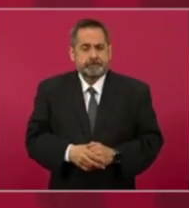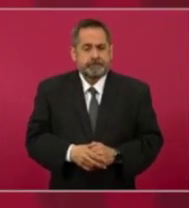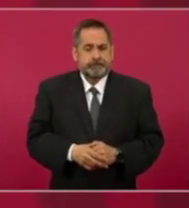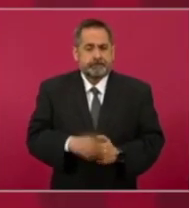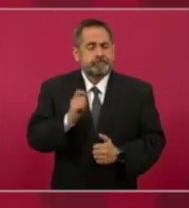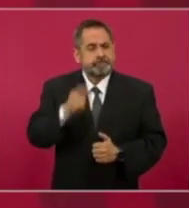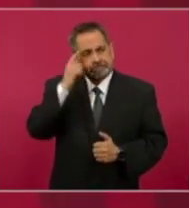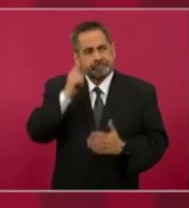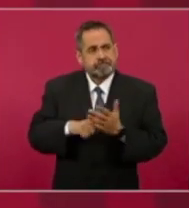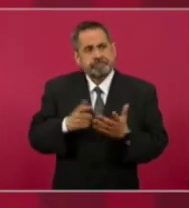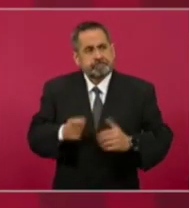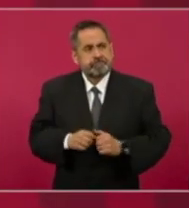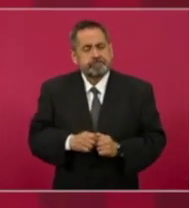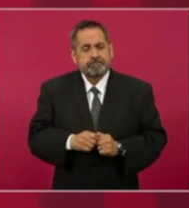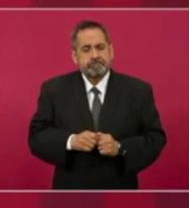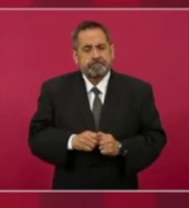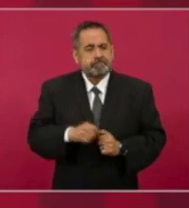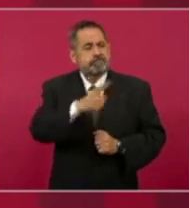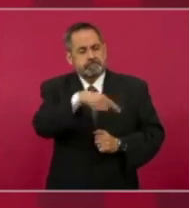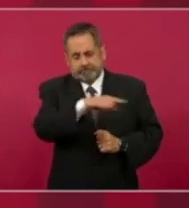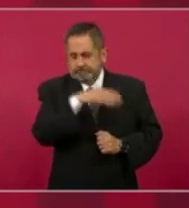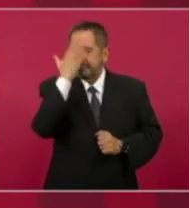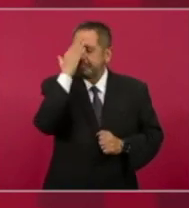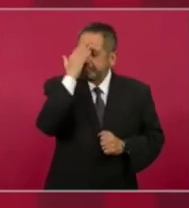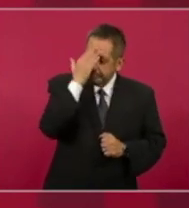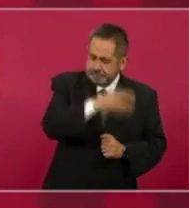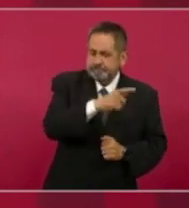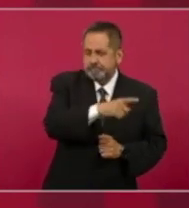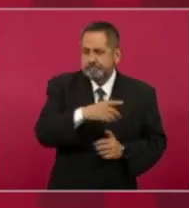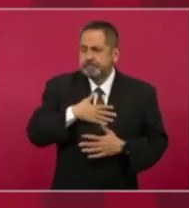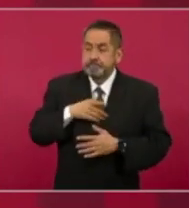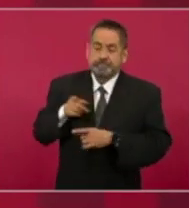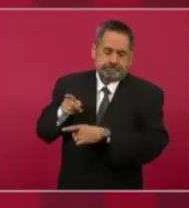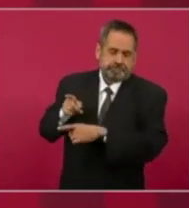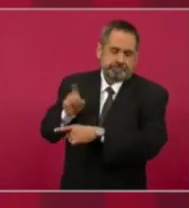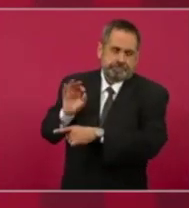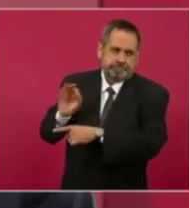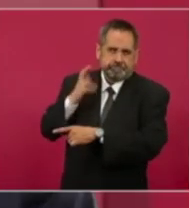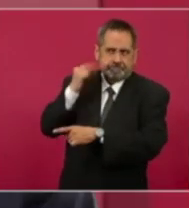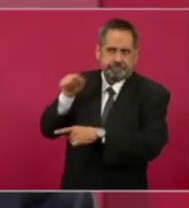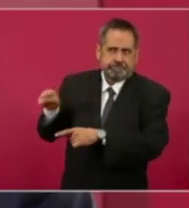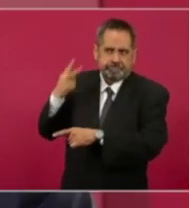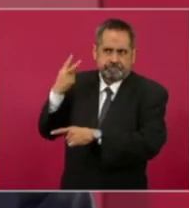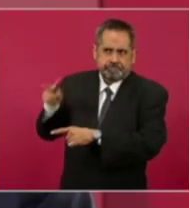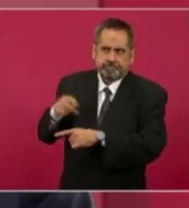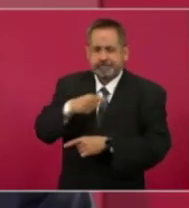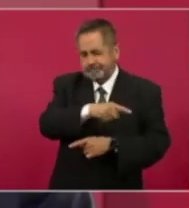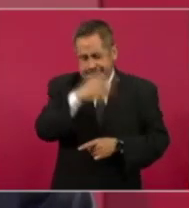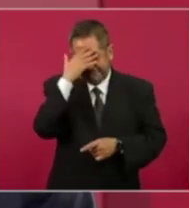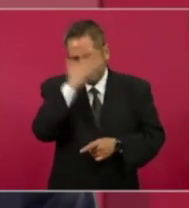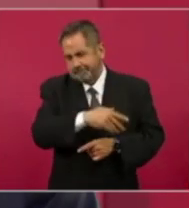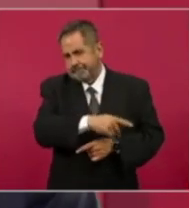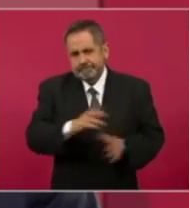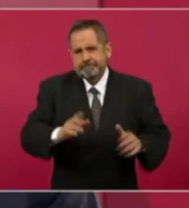Yo creo que lo saben y lo reconocen los empresarios.